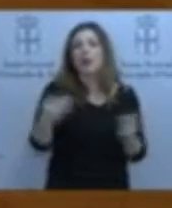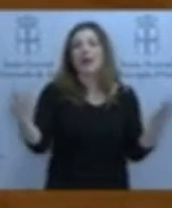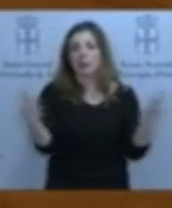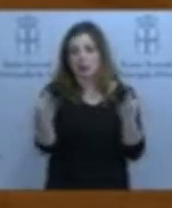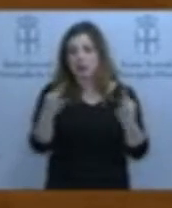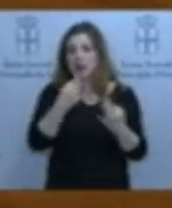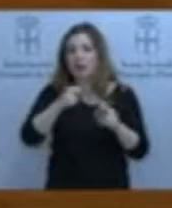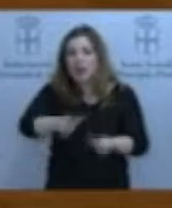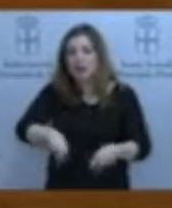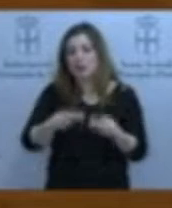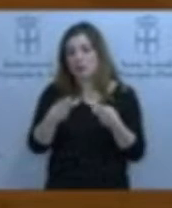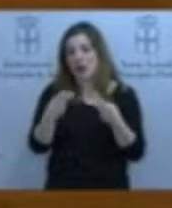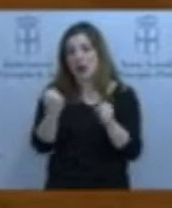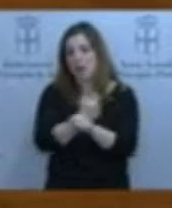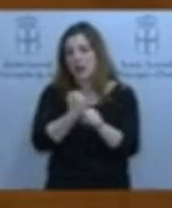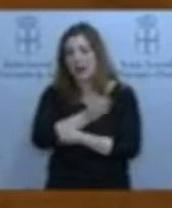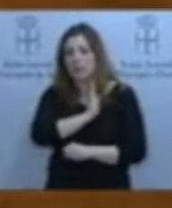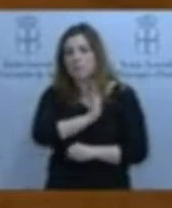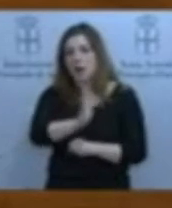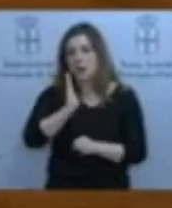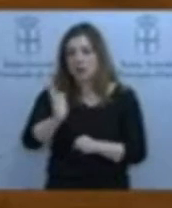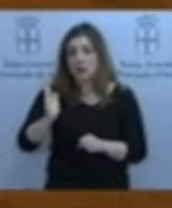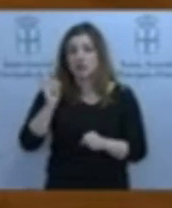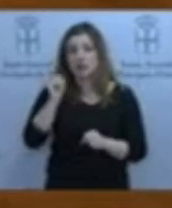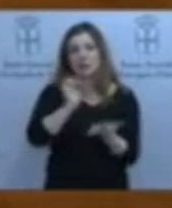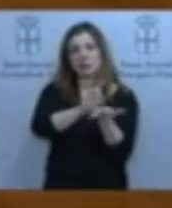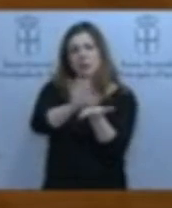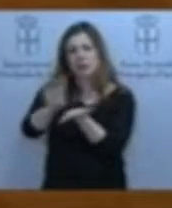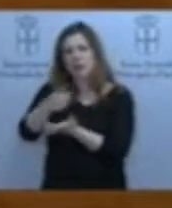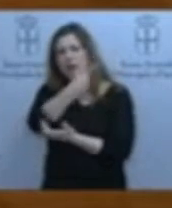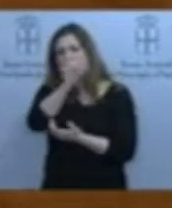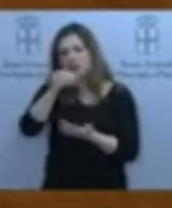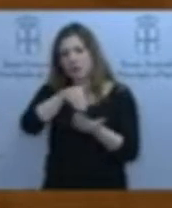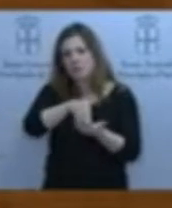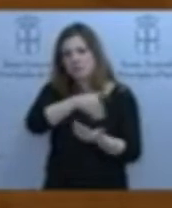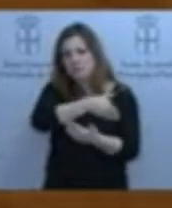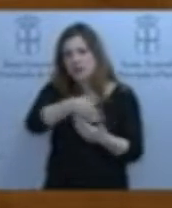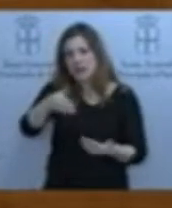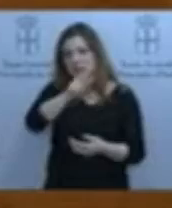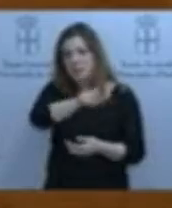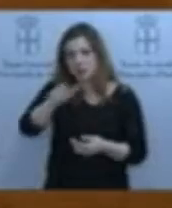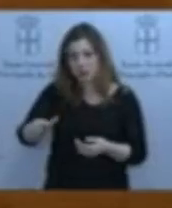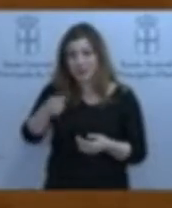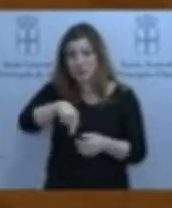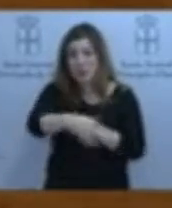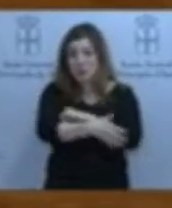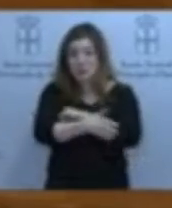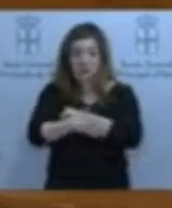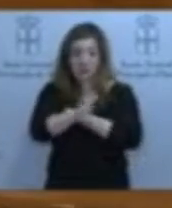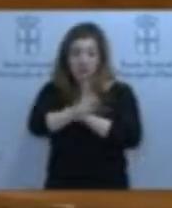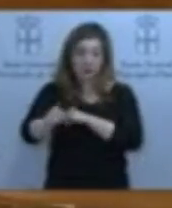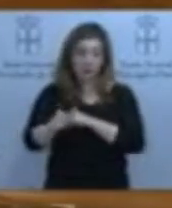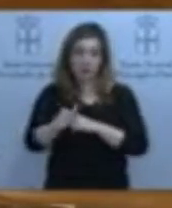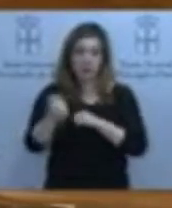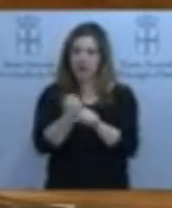Una reforma laboral genocida que no solamente echó a la calle a cientos de miles de personas, hizo pobres a millones de trabajadores, sino que